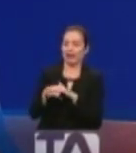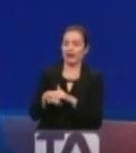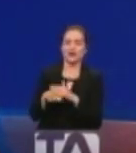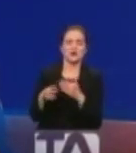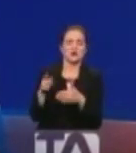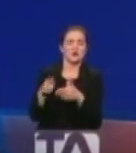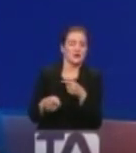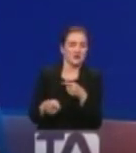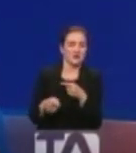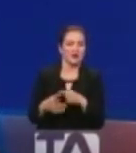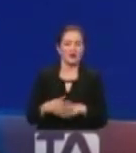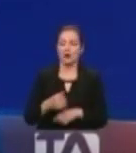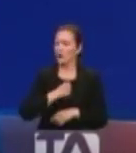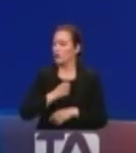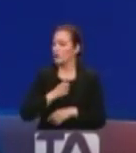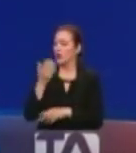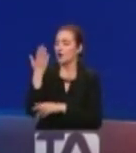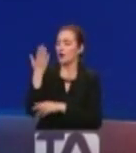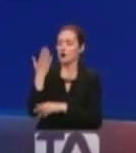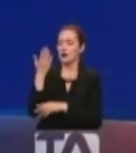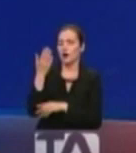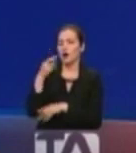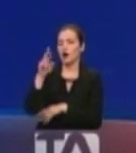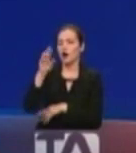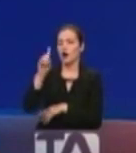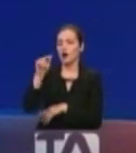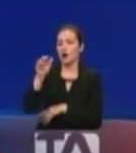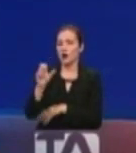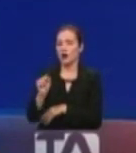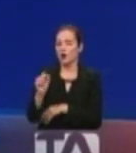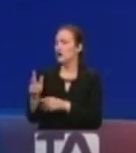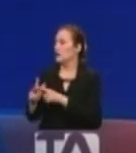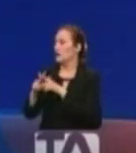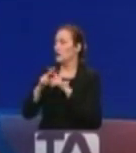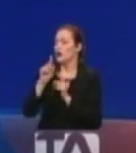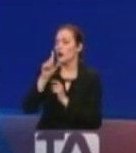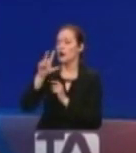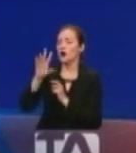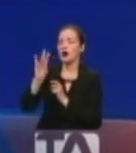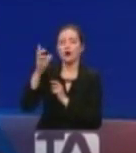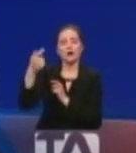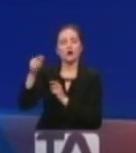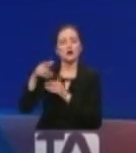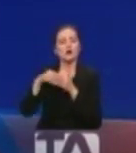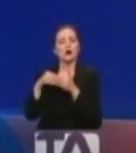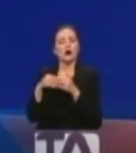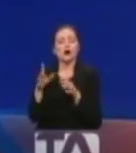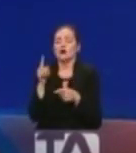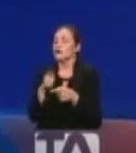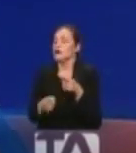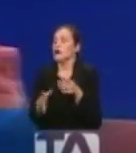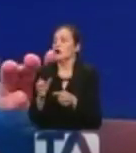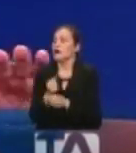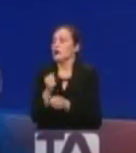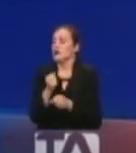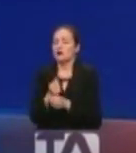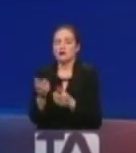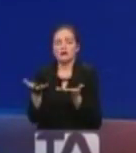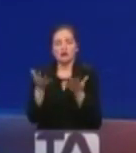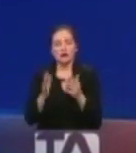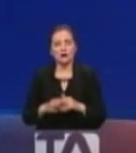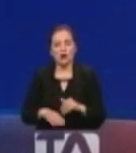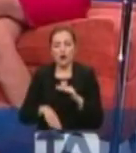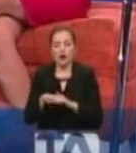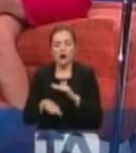El propio alcalde Rodas intentó hacer un crédito de 137 millones de dólares y no lo pudo hacer porque había llegado ya a este